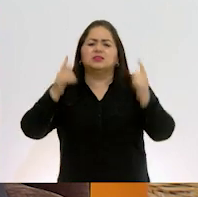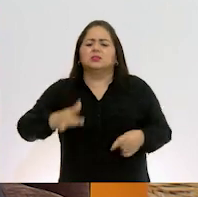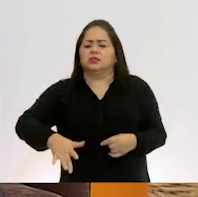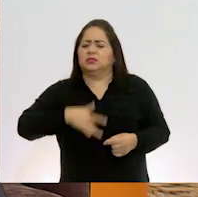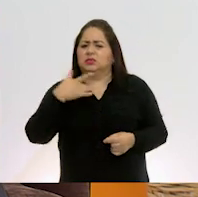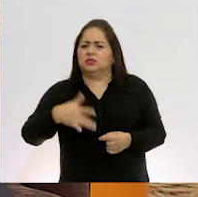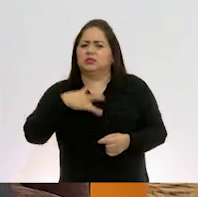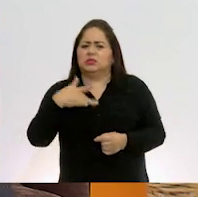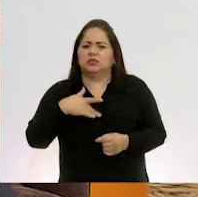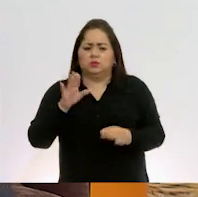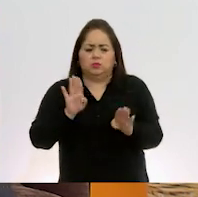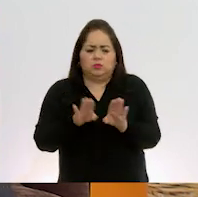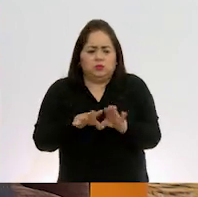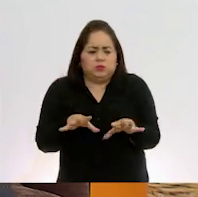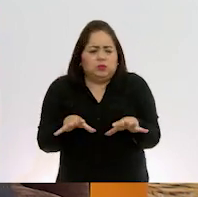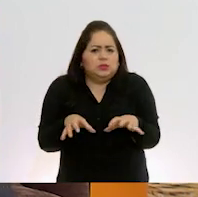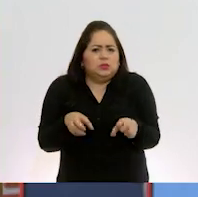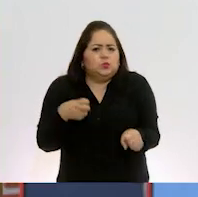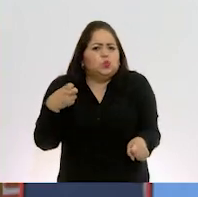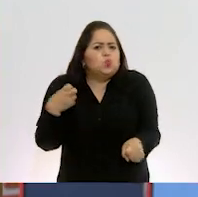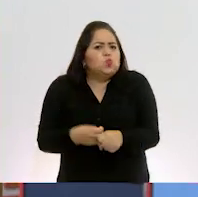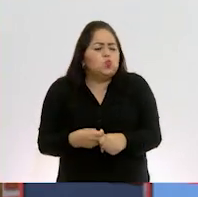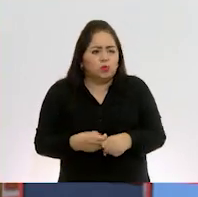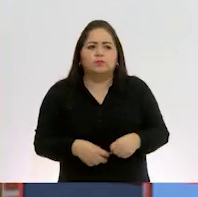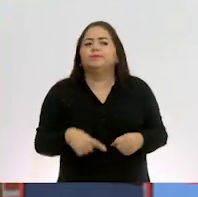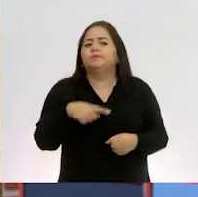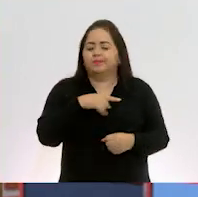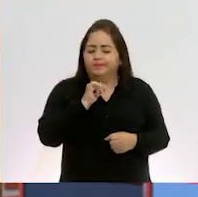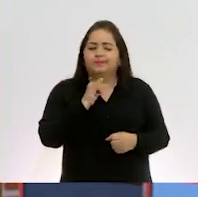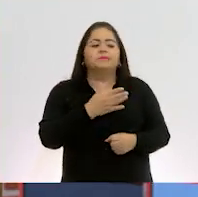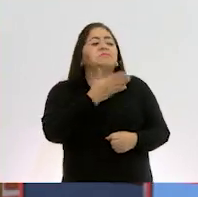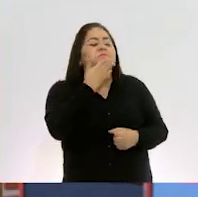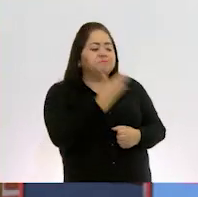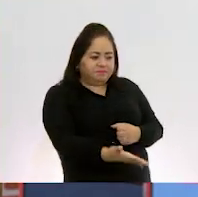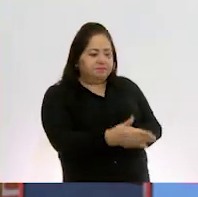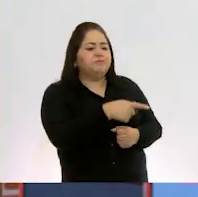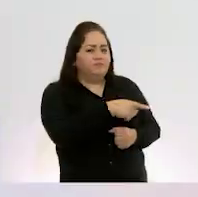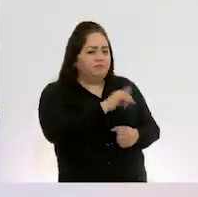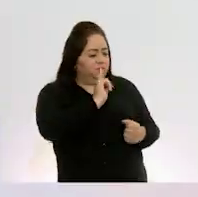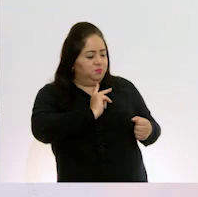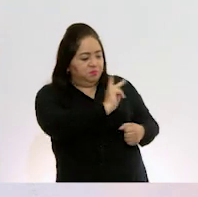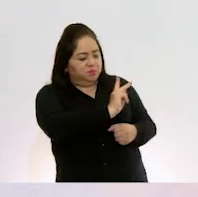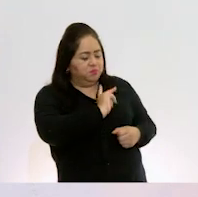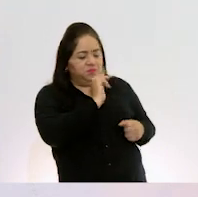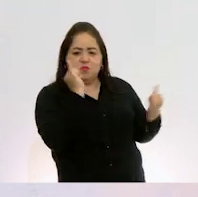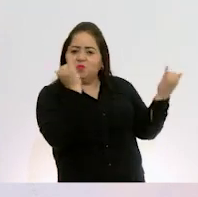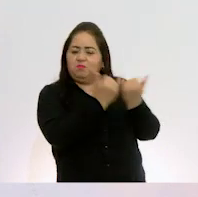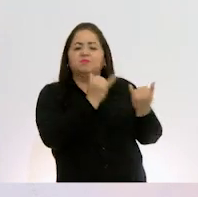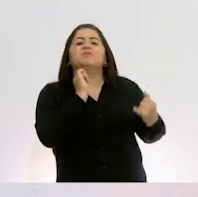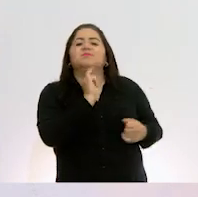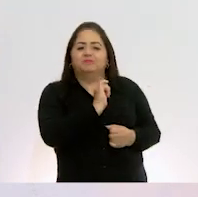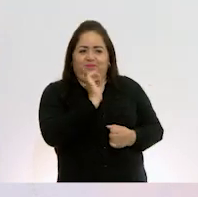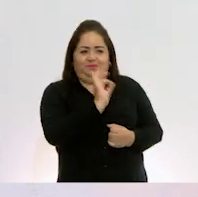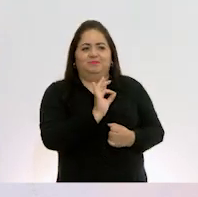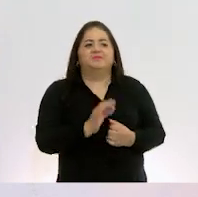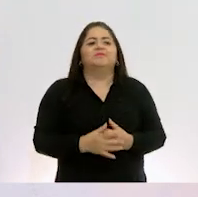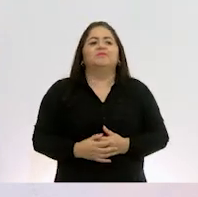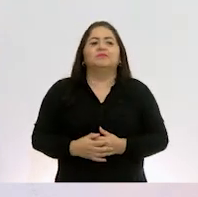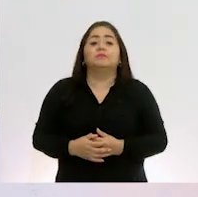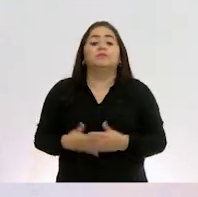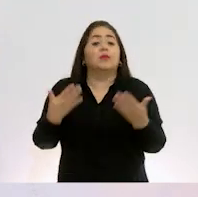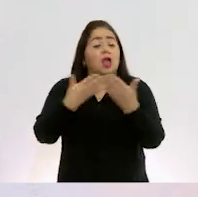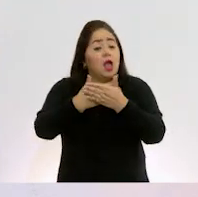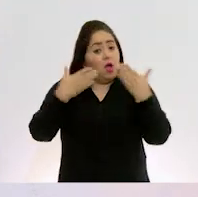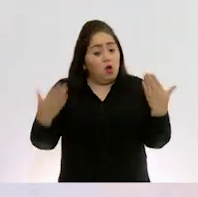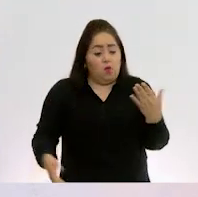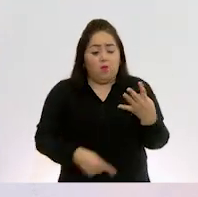siento como tensa, muy, muy tensa. Muy bien, definitivamente comparto las mismas ideas contigo. Ahora